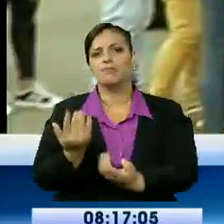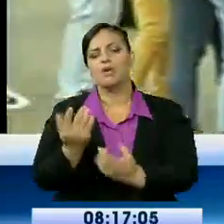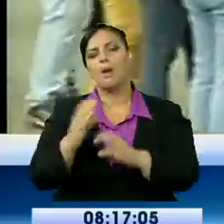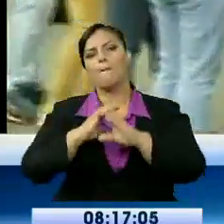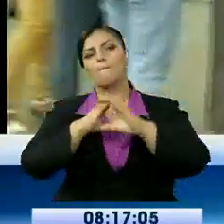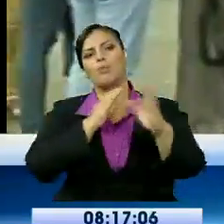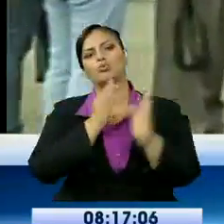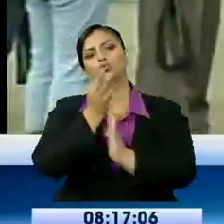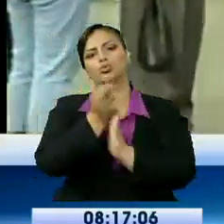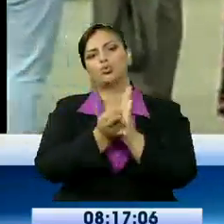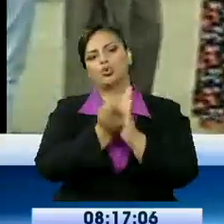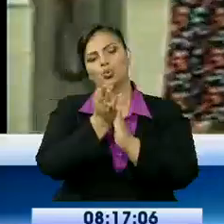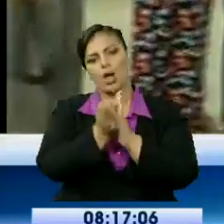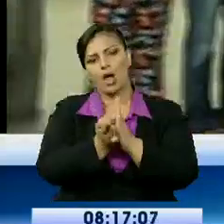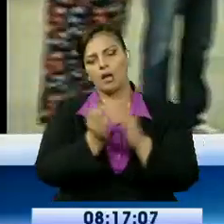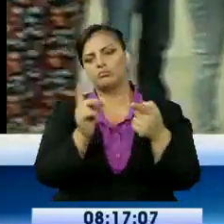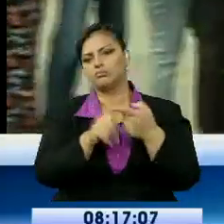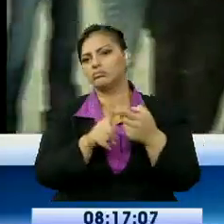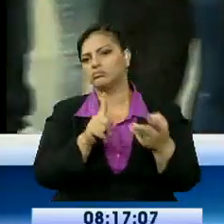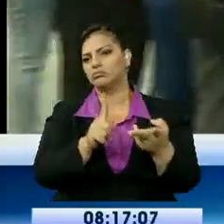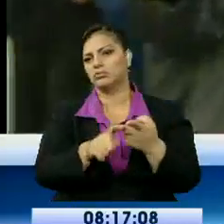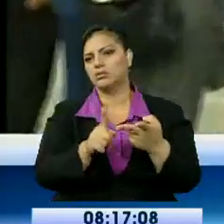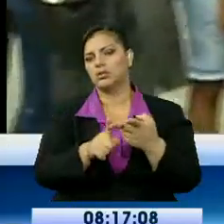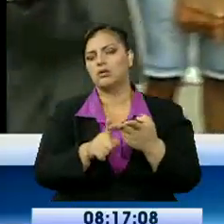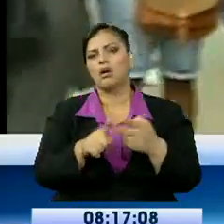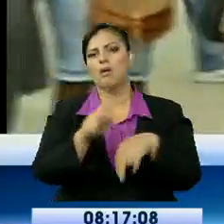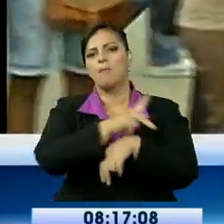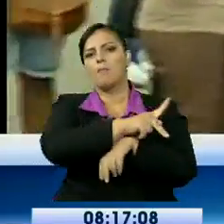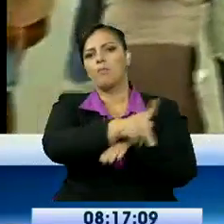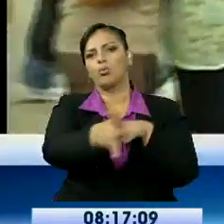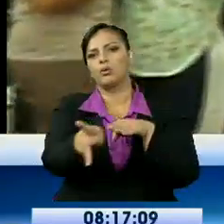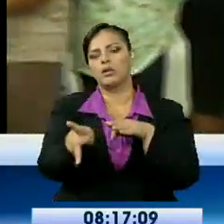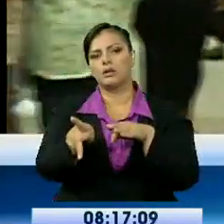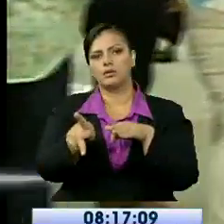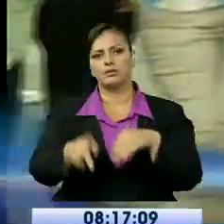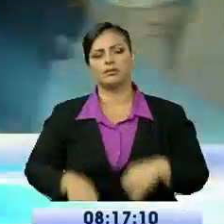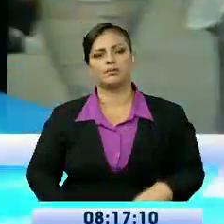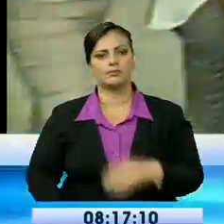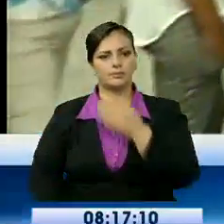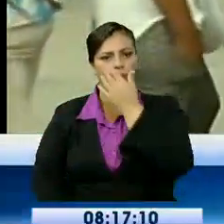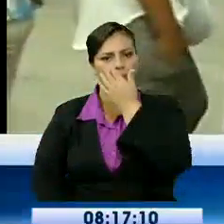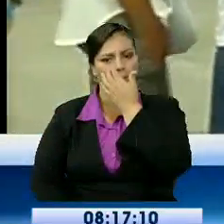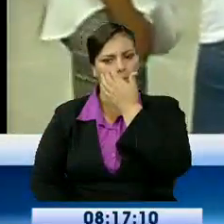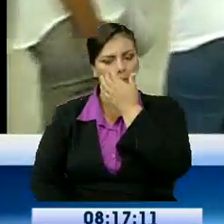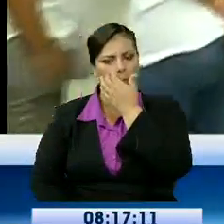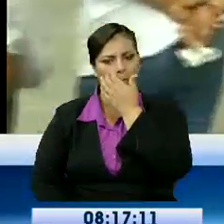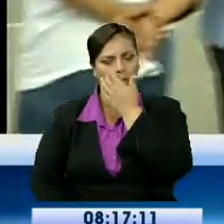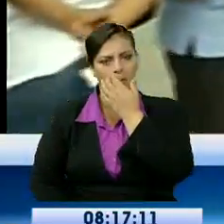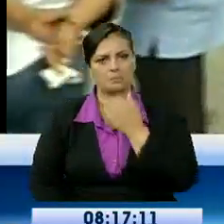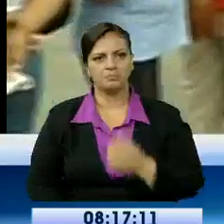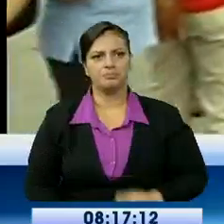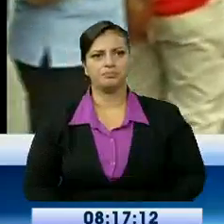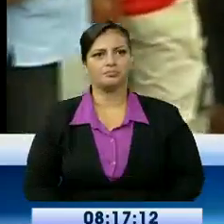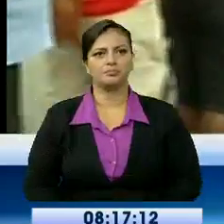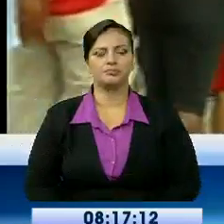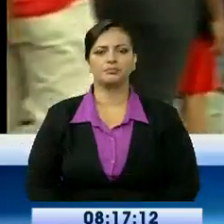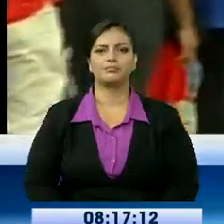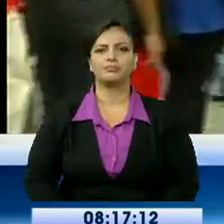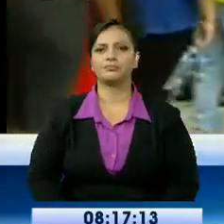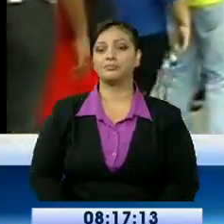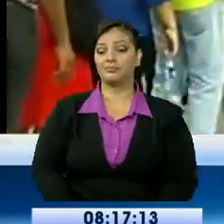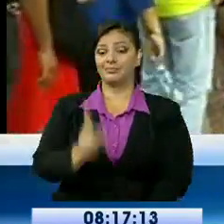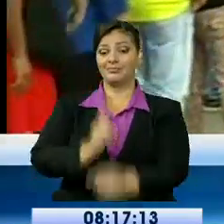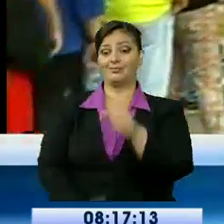al Cantón Durán como hacia el sector de La Puntilla. Y miren ustedes, podemos recordar lo que ocurría hasta hace poco más de un